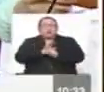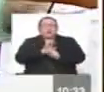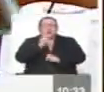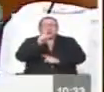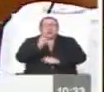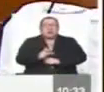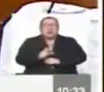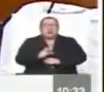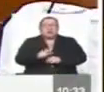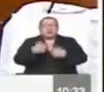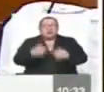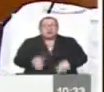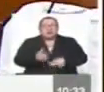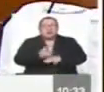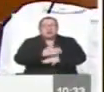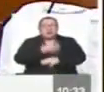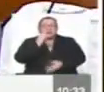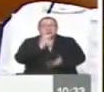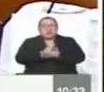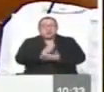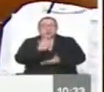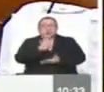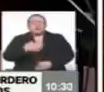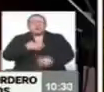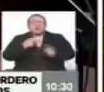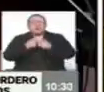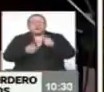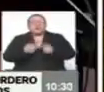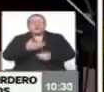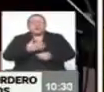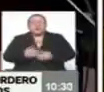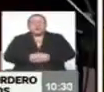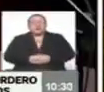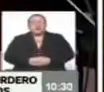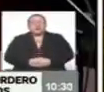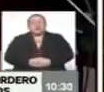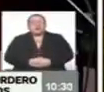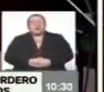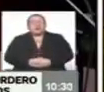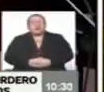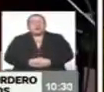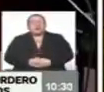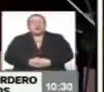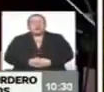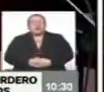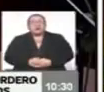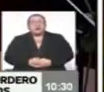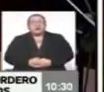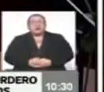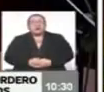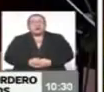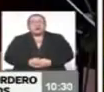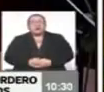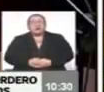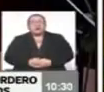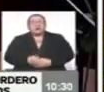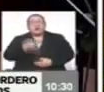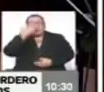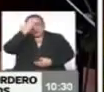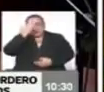este y aunque haya sido nuestra mejor amiga en alguna comisión yo no tengo nada contra María Cordero a mí me cae muy